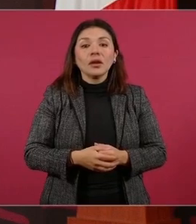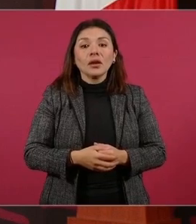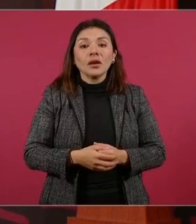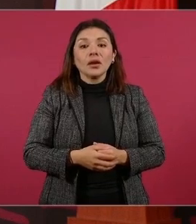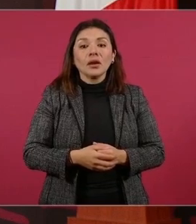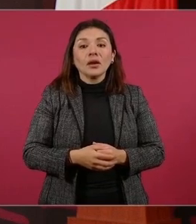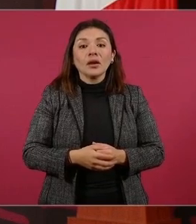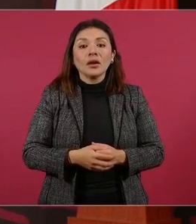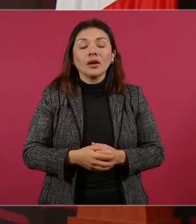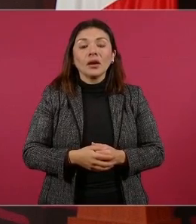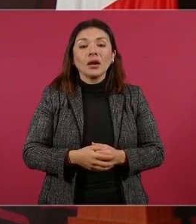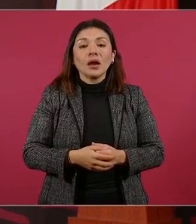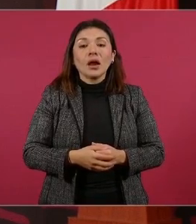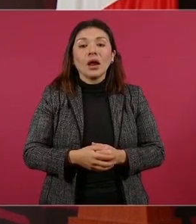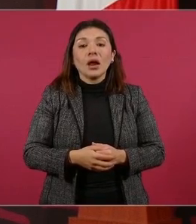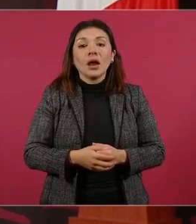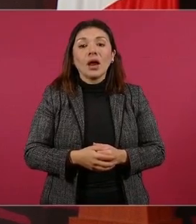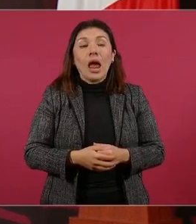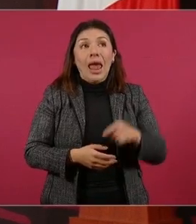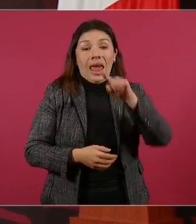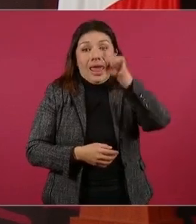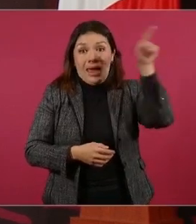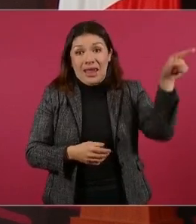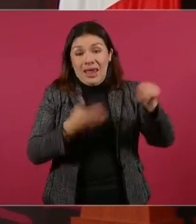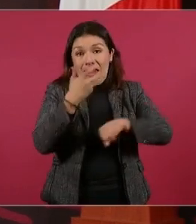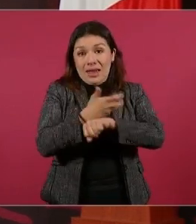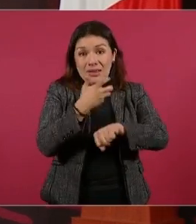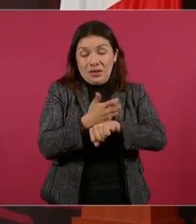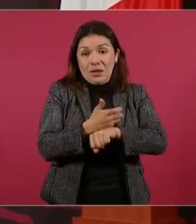terminar hasta el